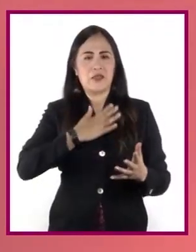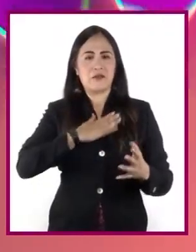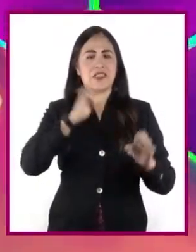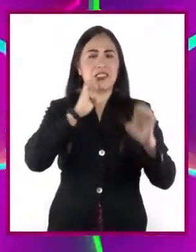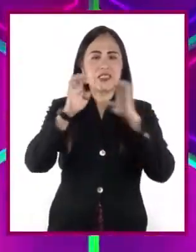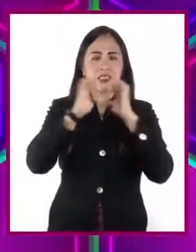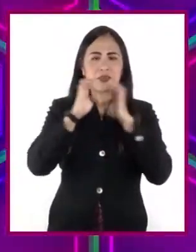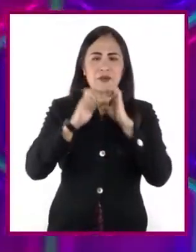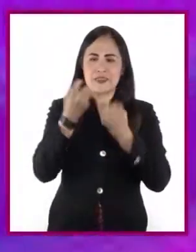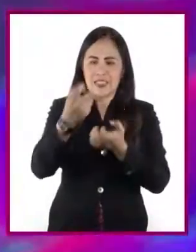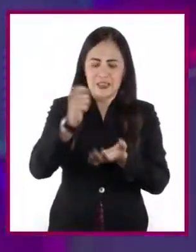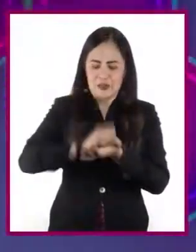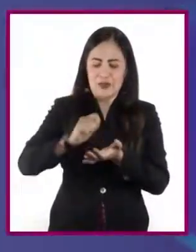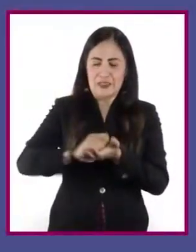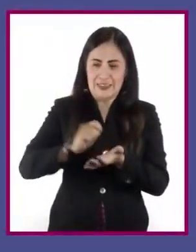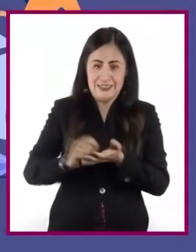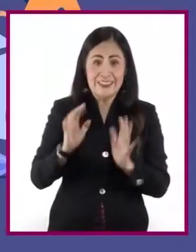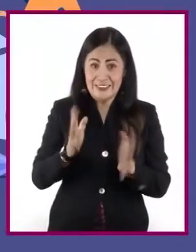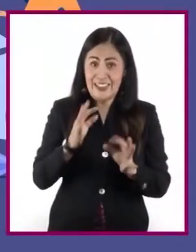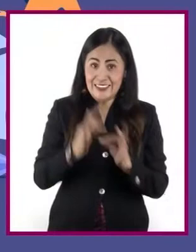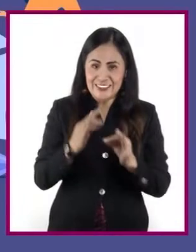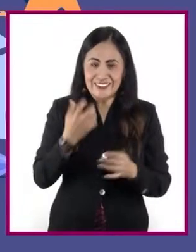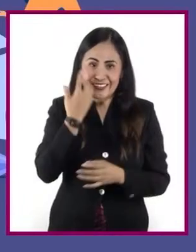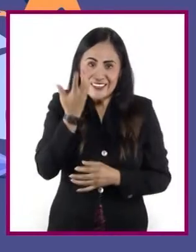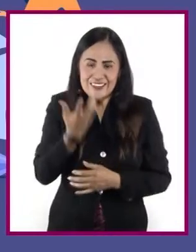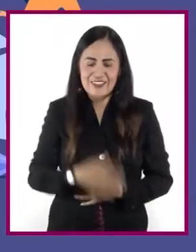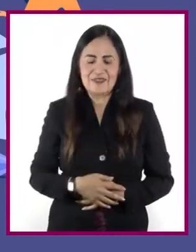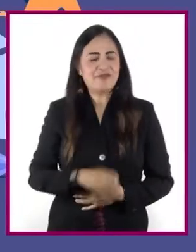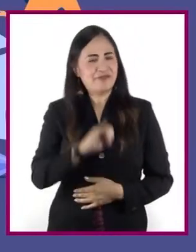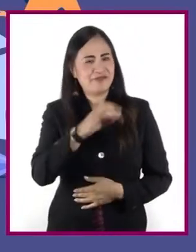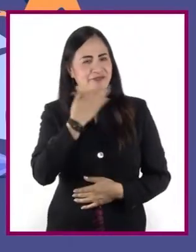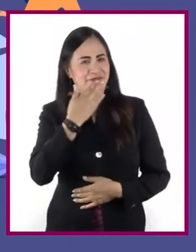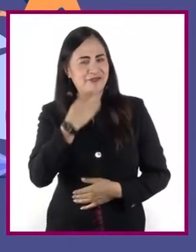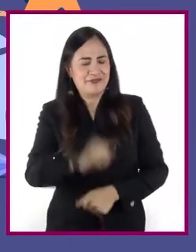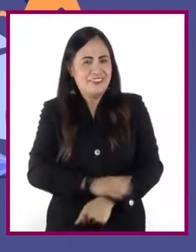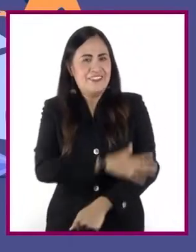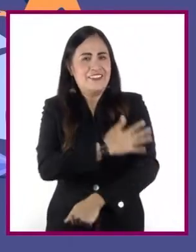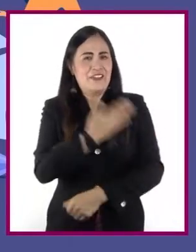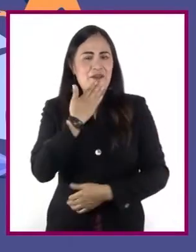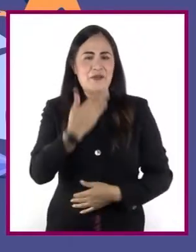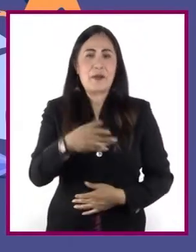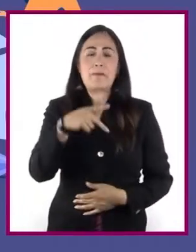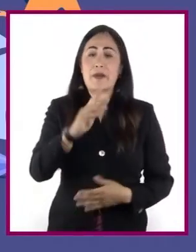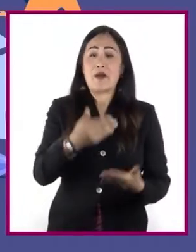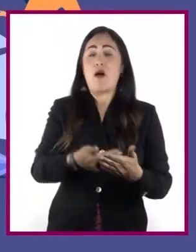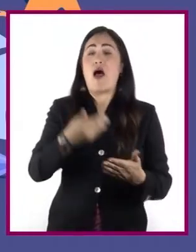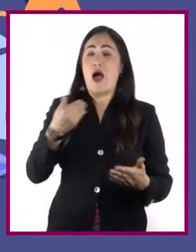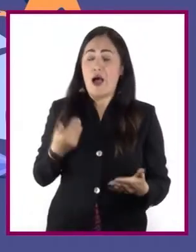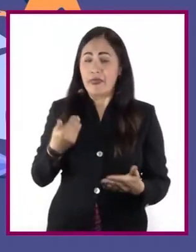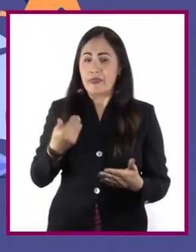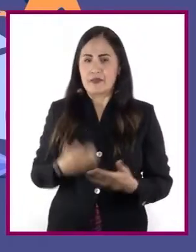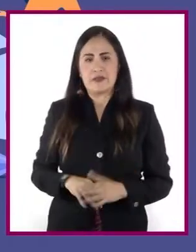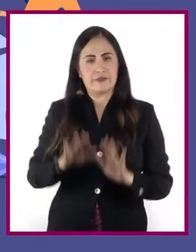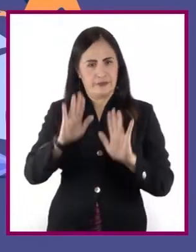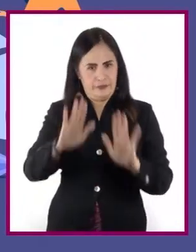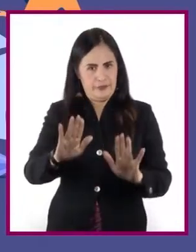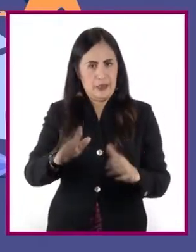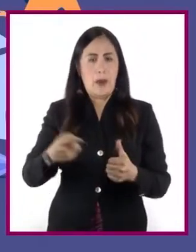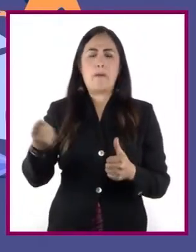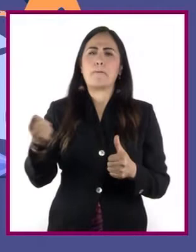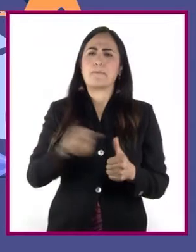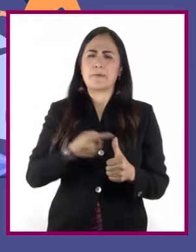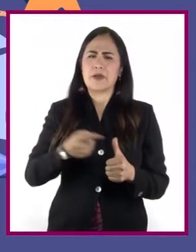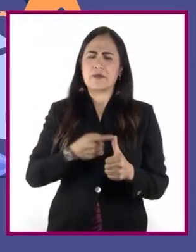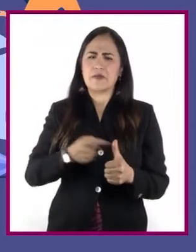entrevista. Muy bien, me gusta tu entusiasmo. Pero antes de eso, déjame decirte que primero se